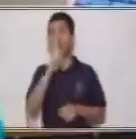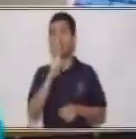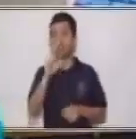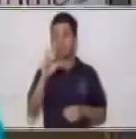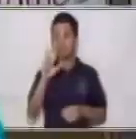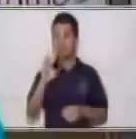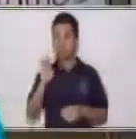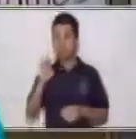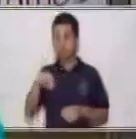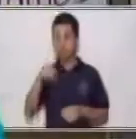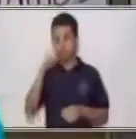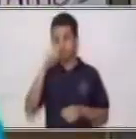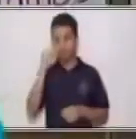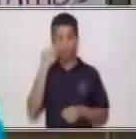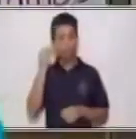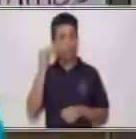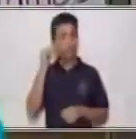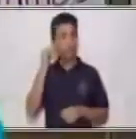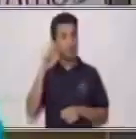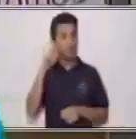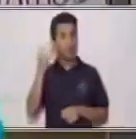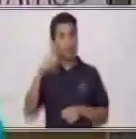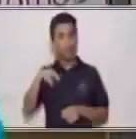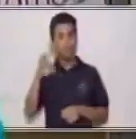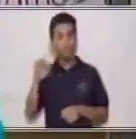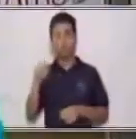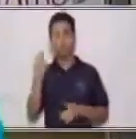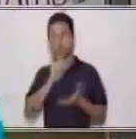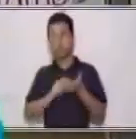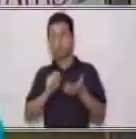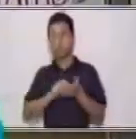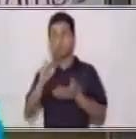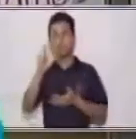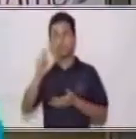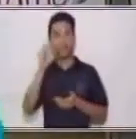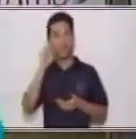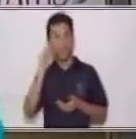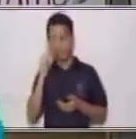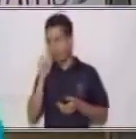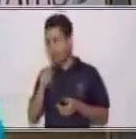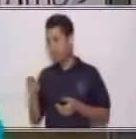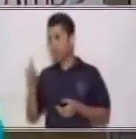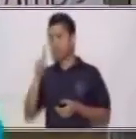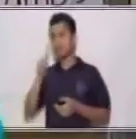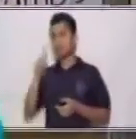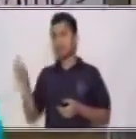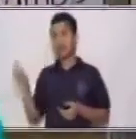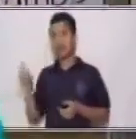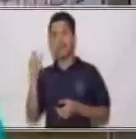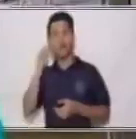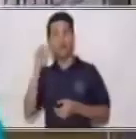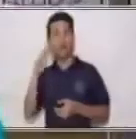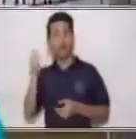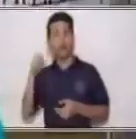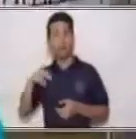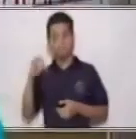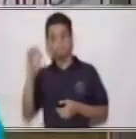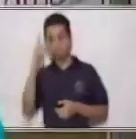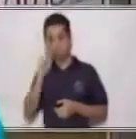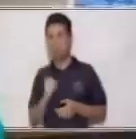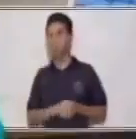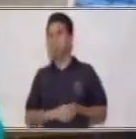se representa con una C y una G y se lee 100 gramos. Y un miligramo son 1000